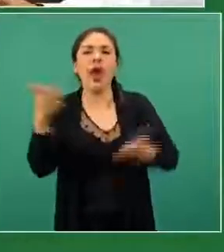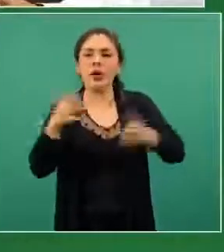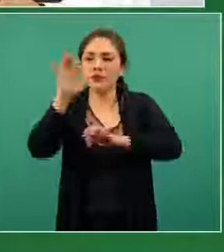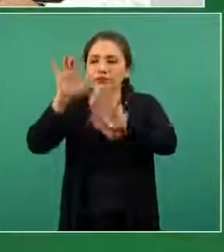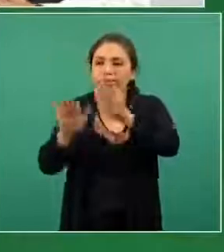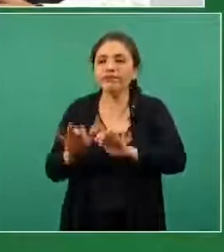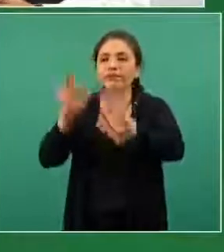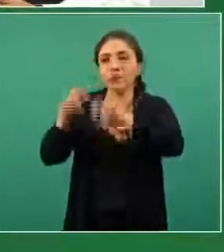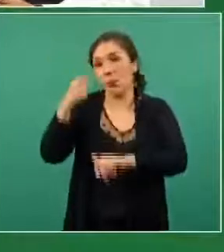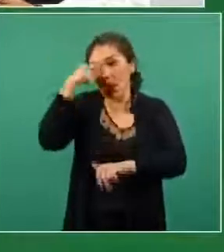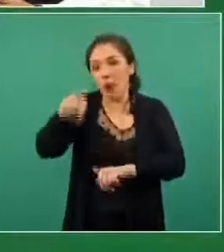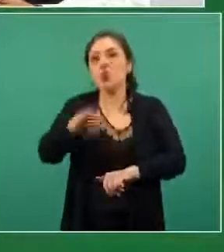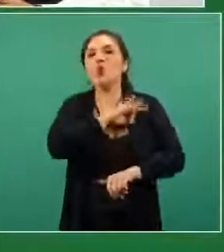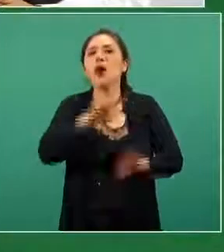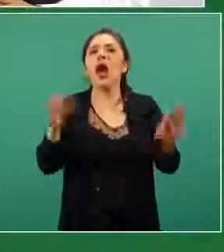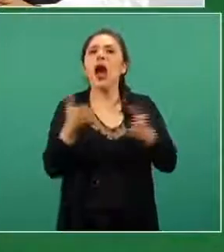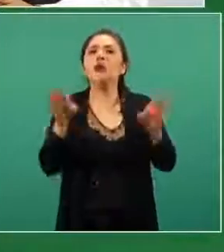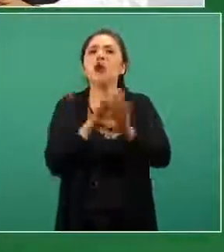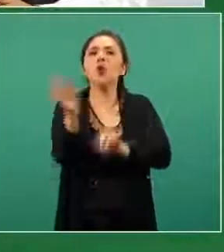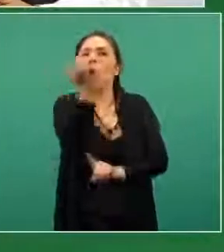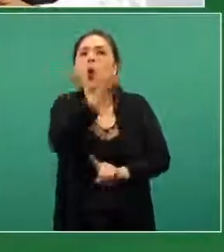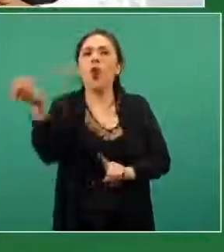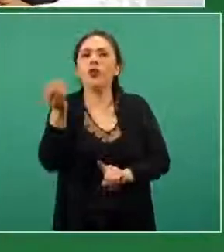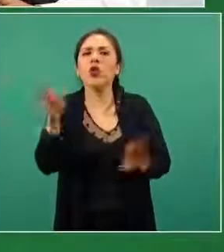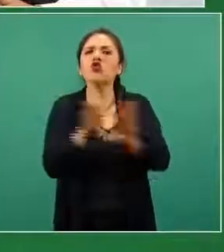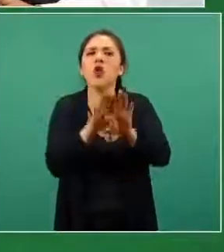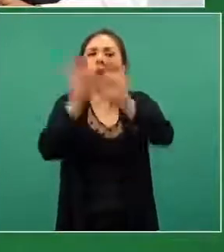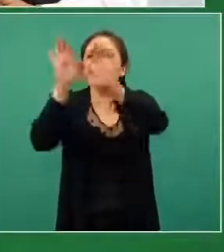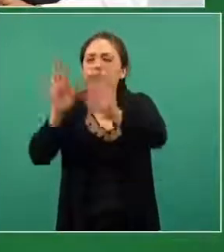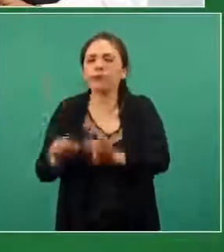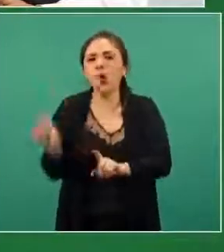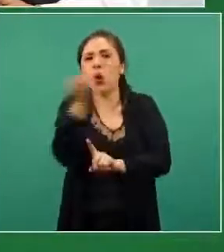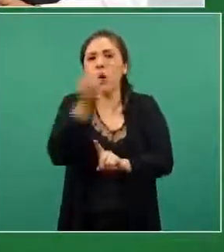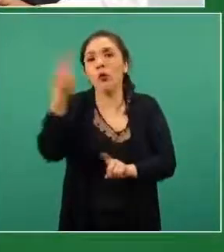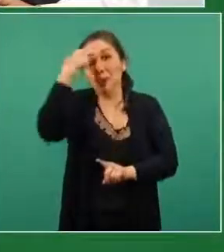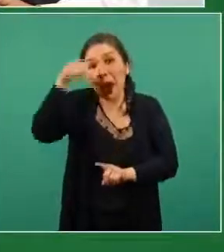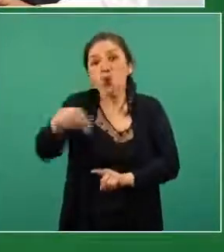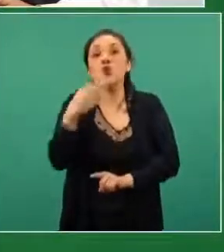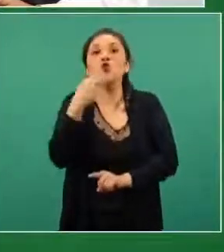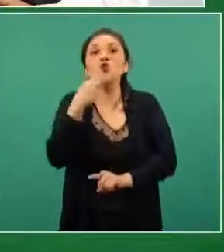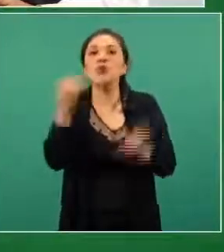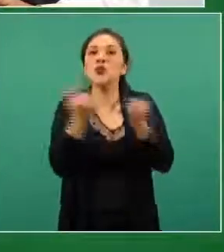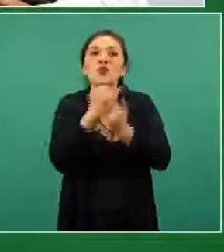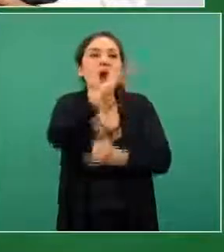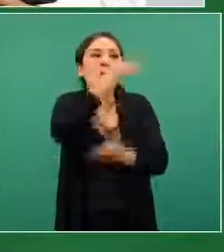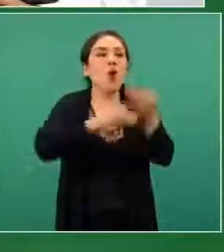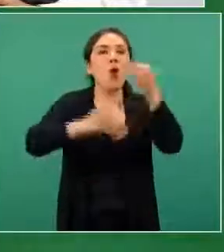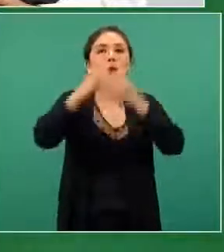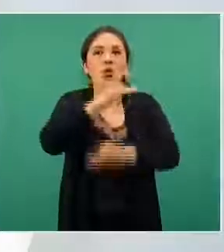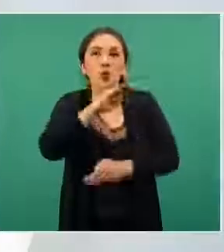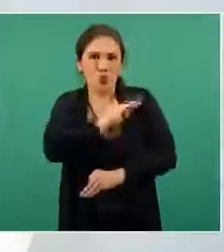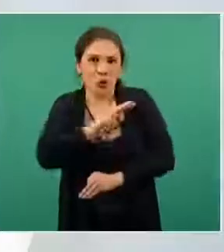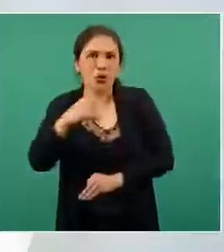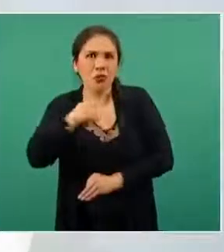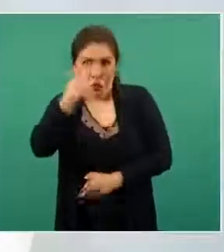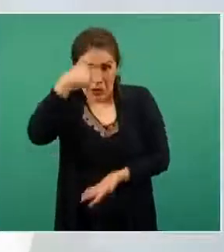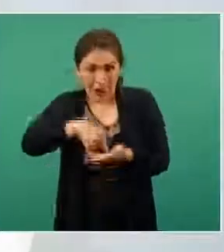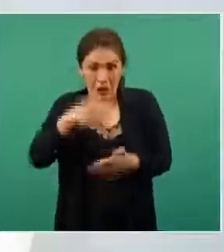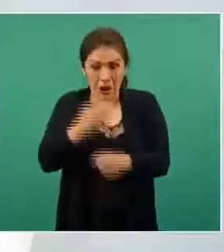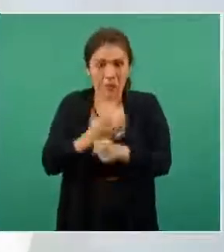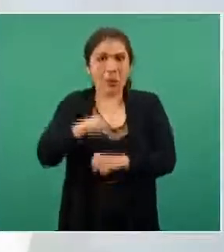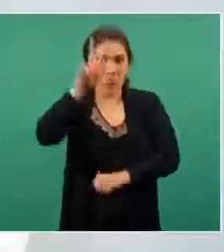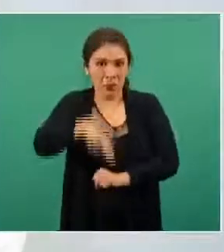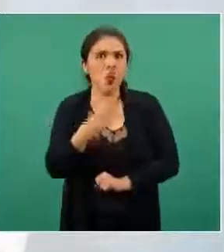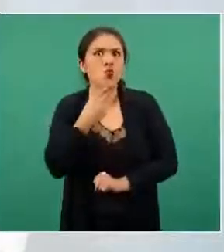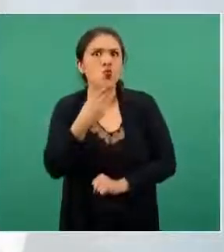para poder establecer un patrón de cómo desarrollar esta guía y que sea muy útil para todos. Creemos que es muy bueno, que es muy